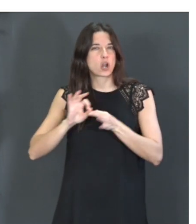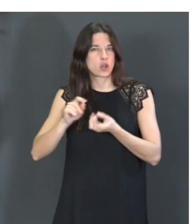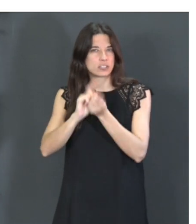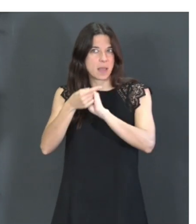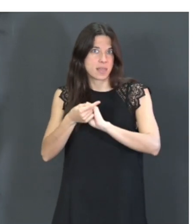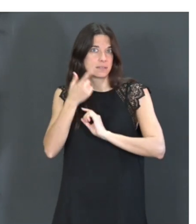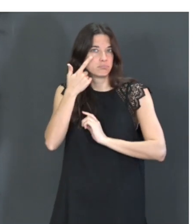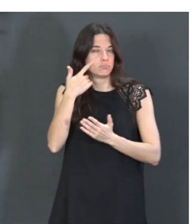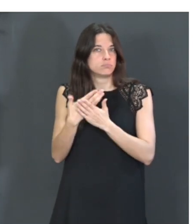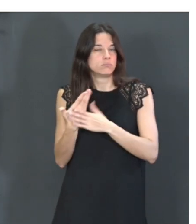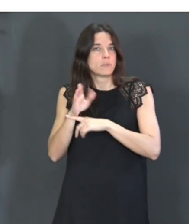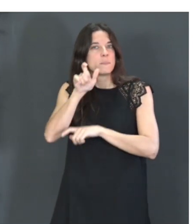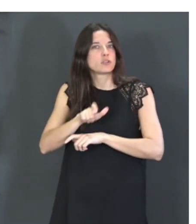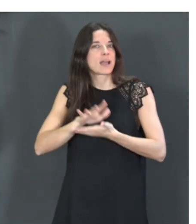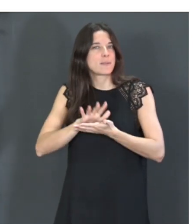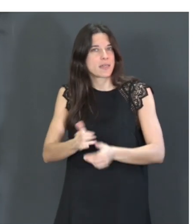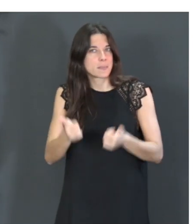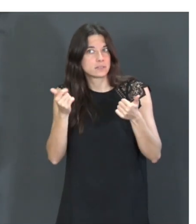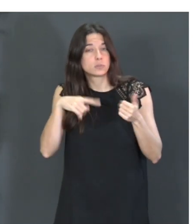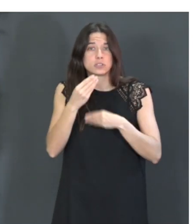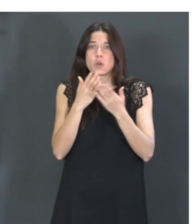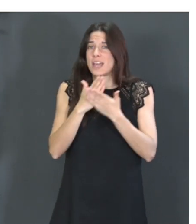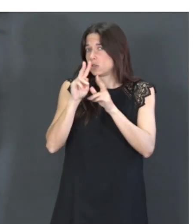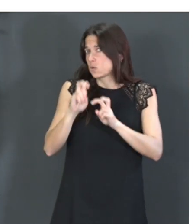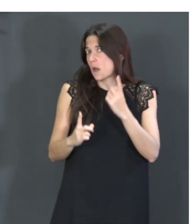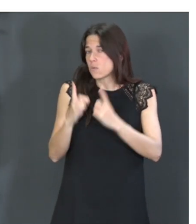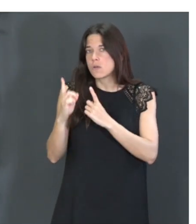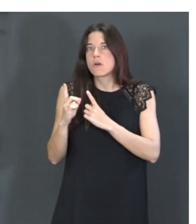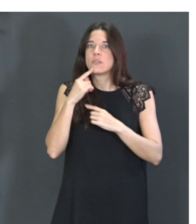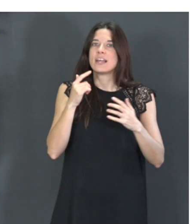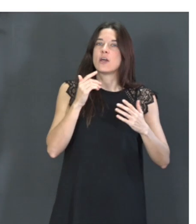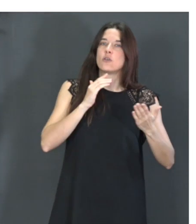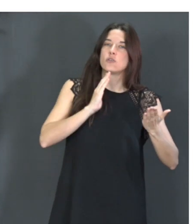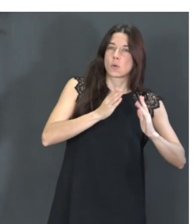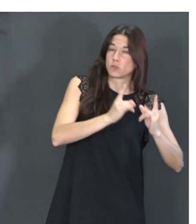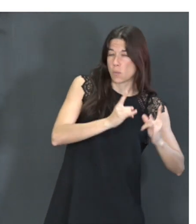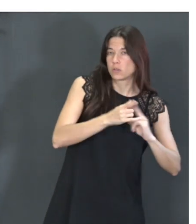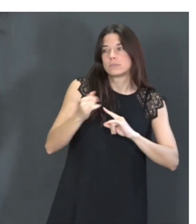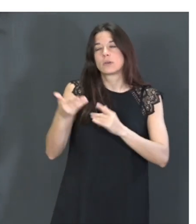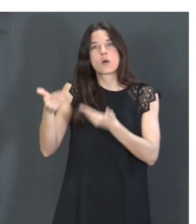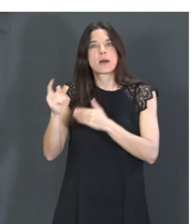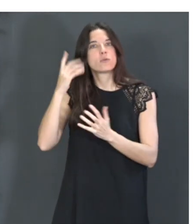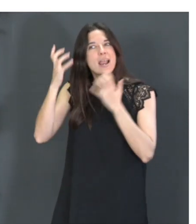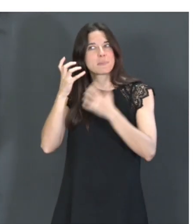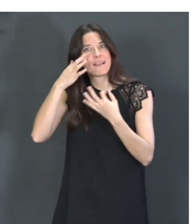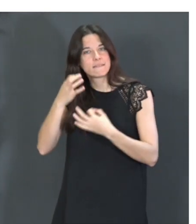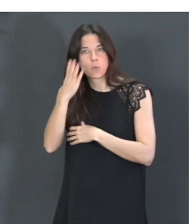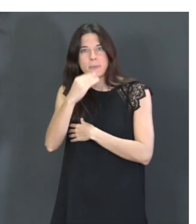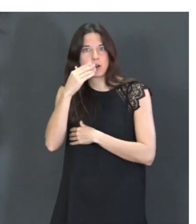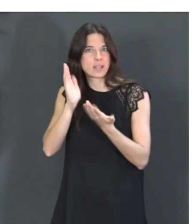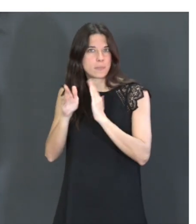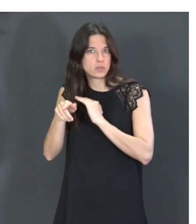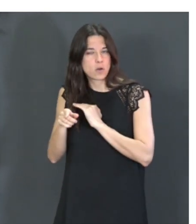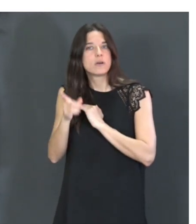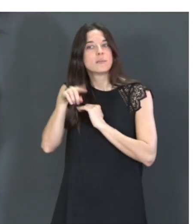Nosotros hemos hecho algún estudio con el robot comparándolo con un animal real, con un perro terapéutico que también